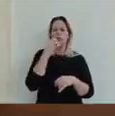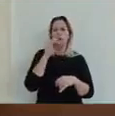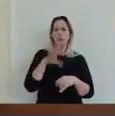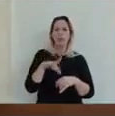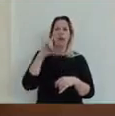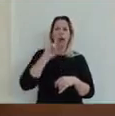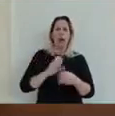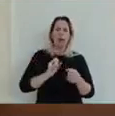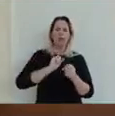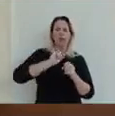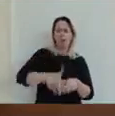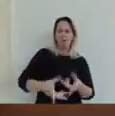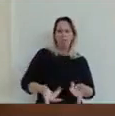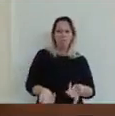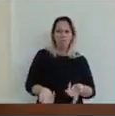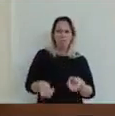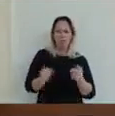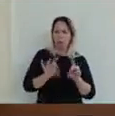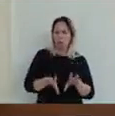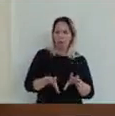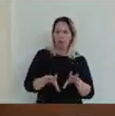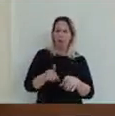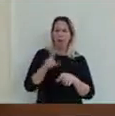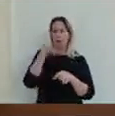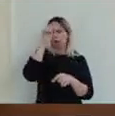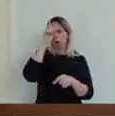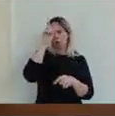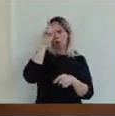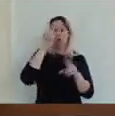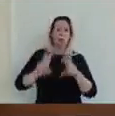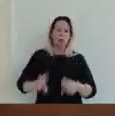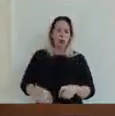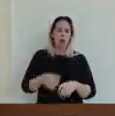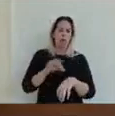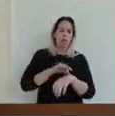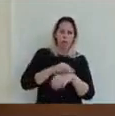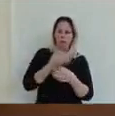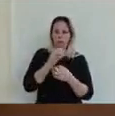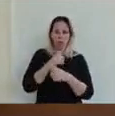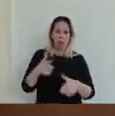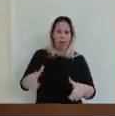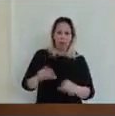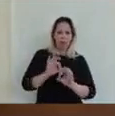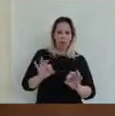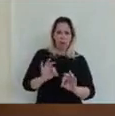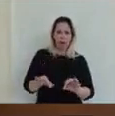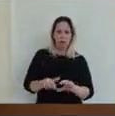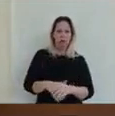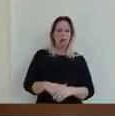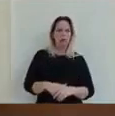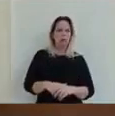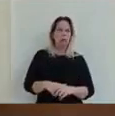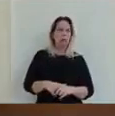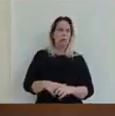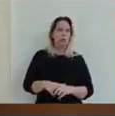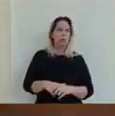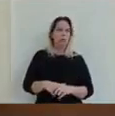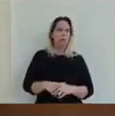¿Entregar leche nomás? Entonces me parece que estamos equivocados en los conceptos, ¿no? Por favor,